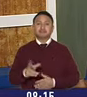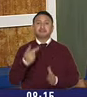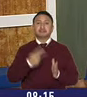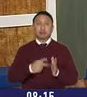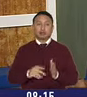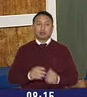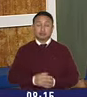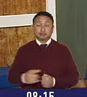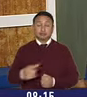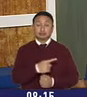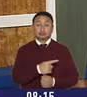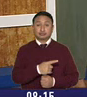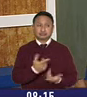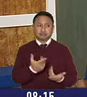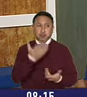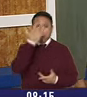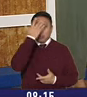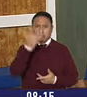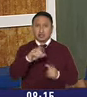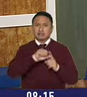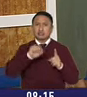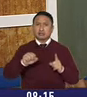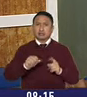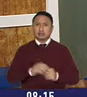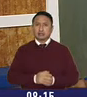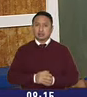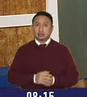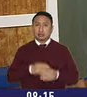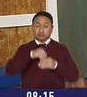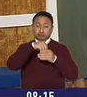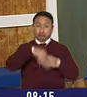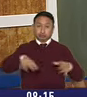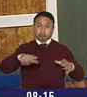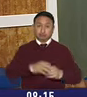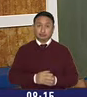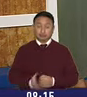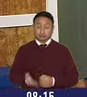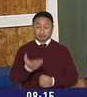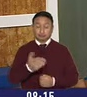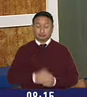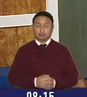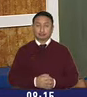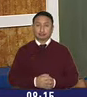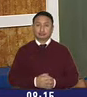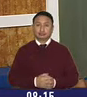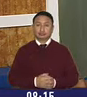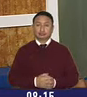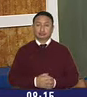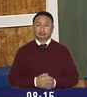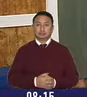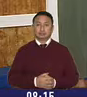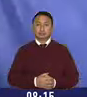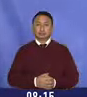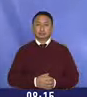que preguntarse por qué no se activó el sistema que mancha los billetes. Se lo vamos a ver a contar en la siguiente nota.